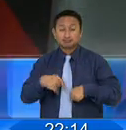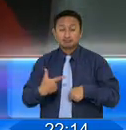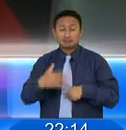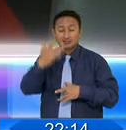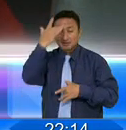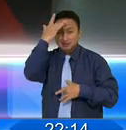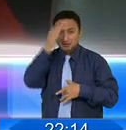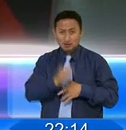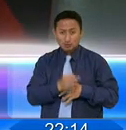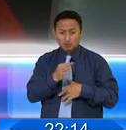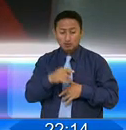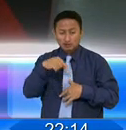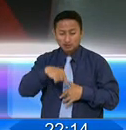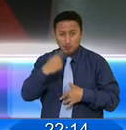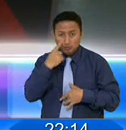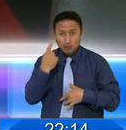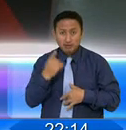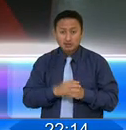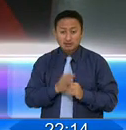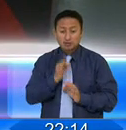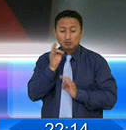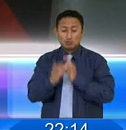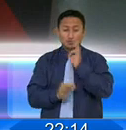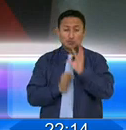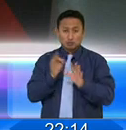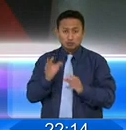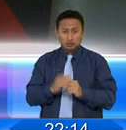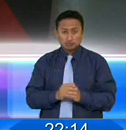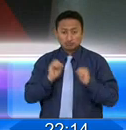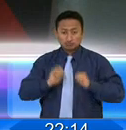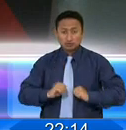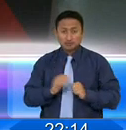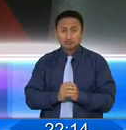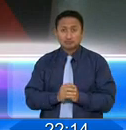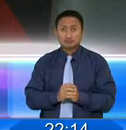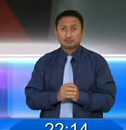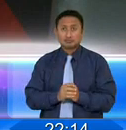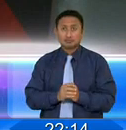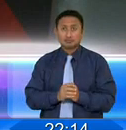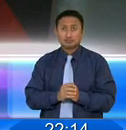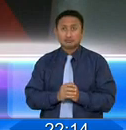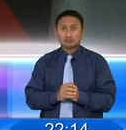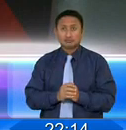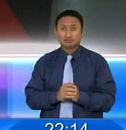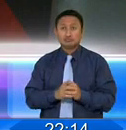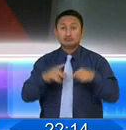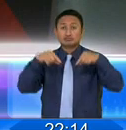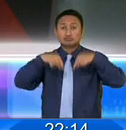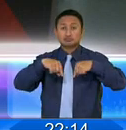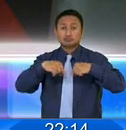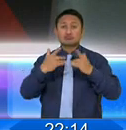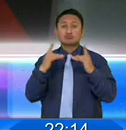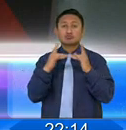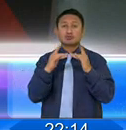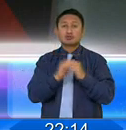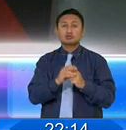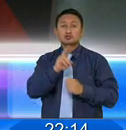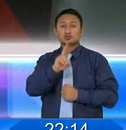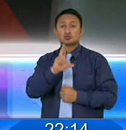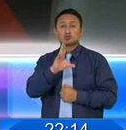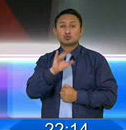de las pruebas de diagnóstico para COVID-19 se mantiene constante. La situación de la ocupación de camas para UCI es